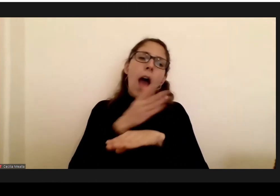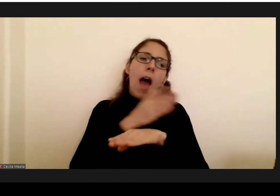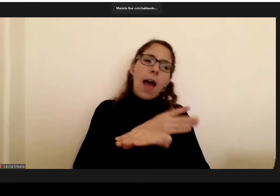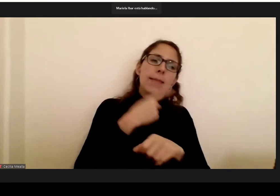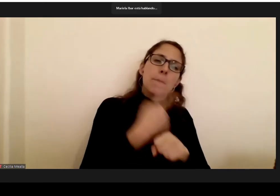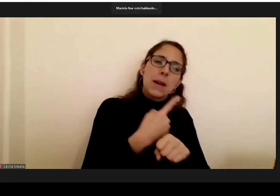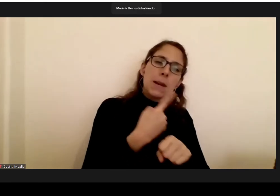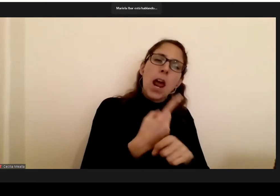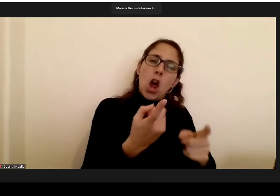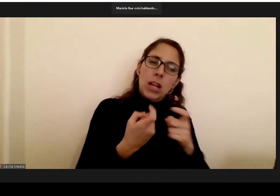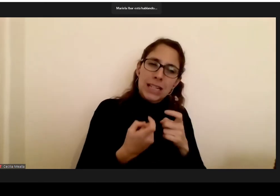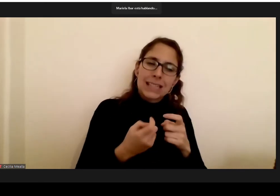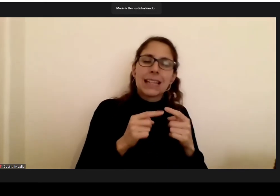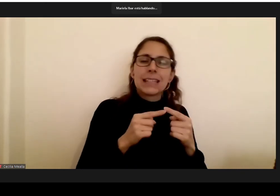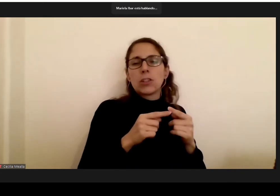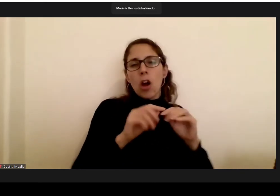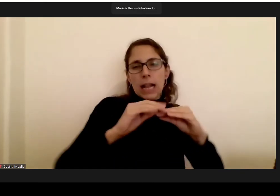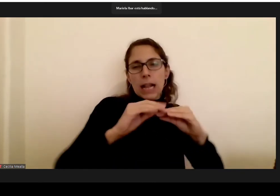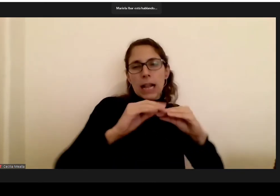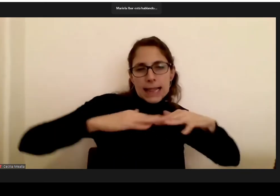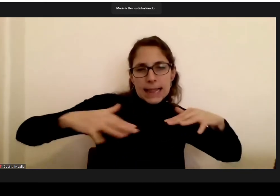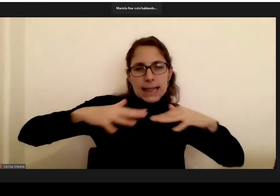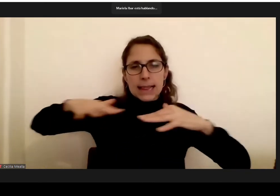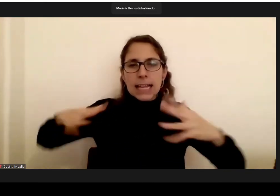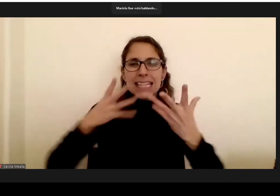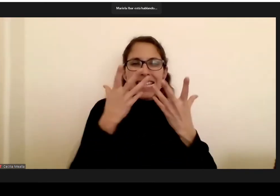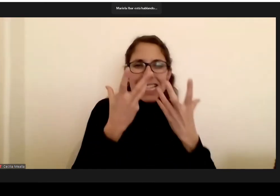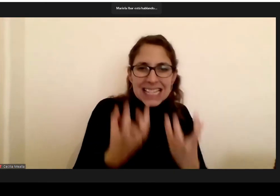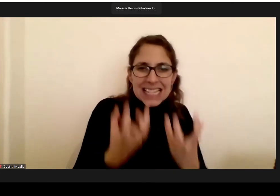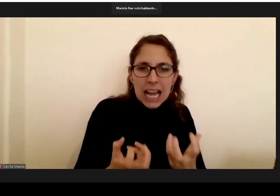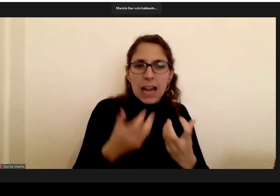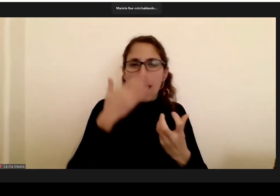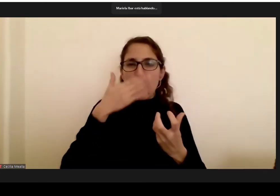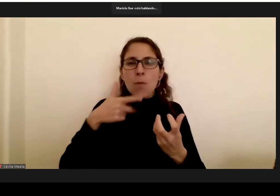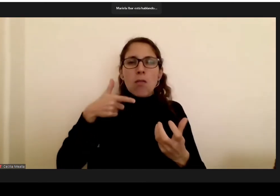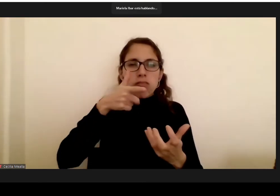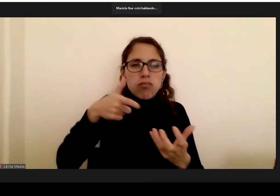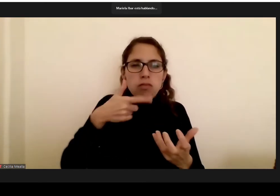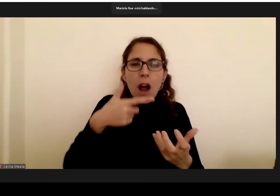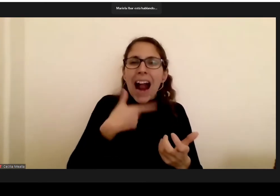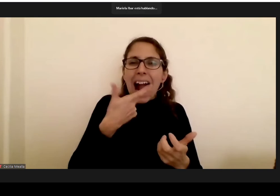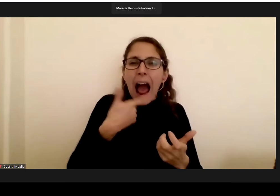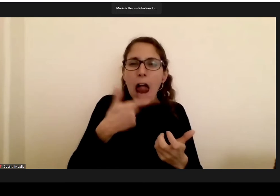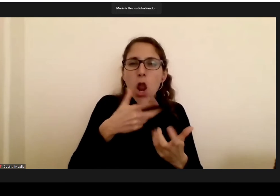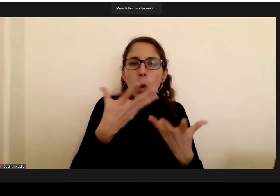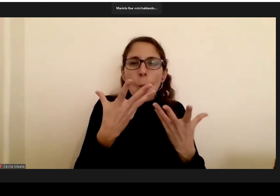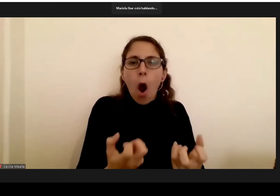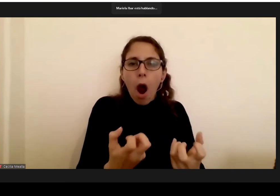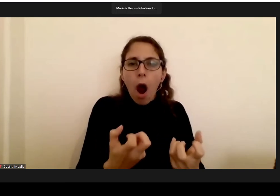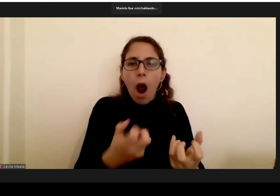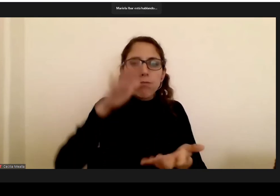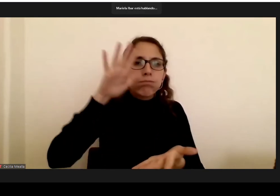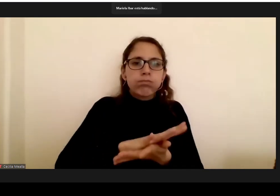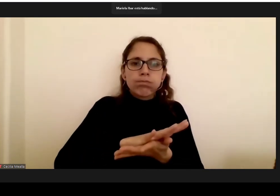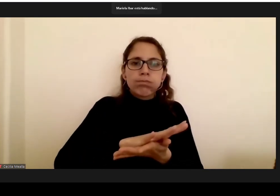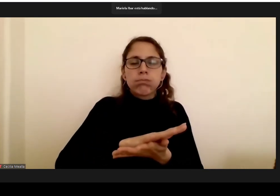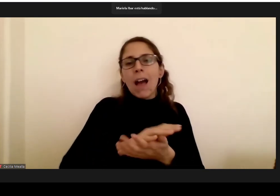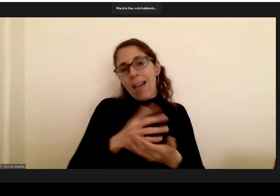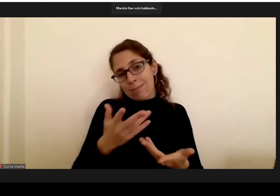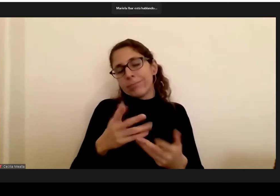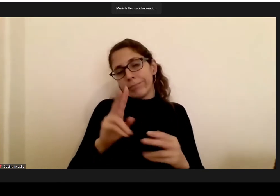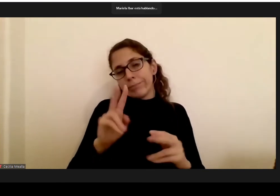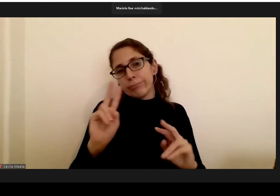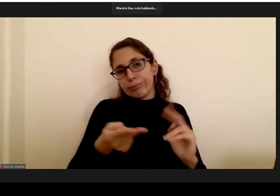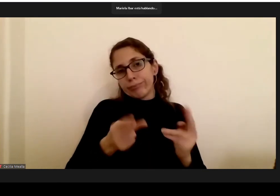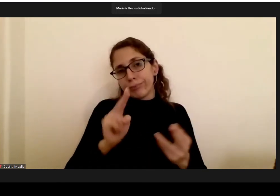¿sí? Con calor. Eso hace que las bacterias se peguen, digamos que obviamente se mueran y queden